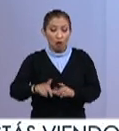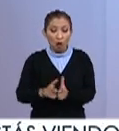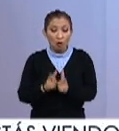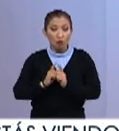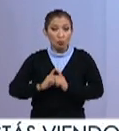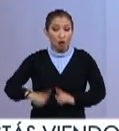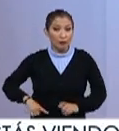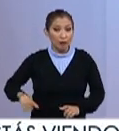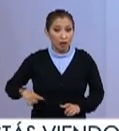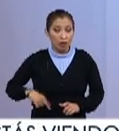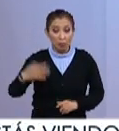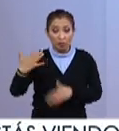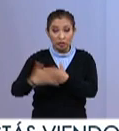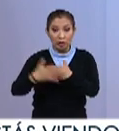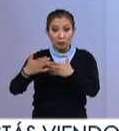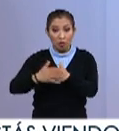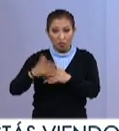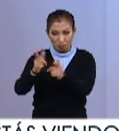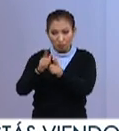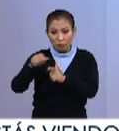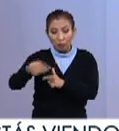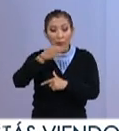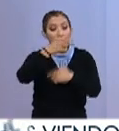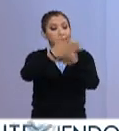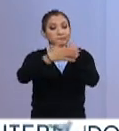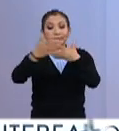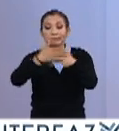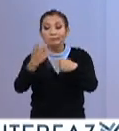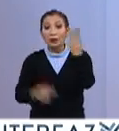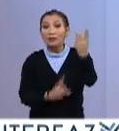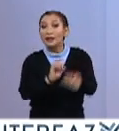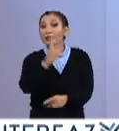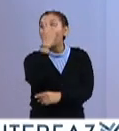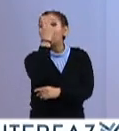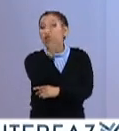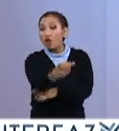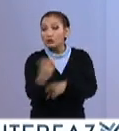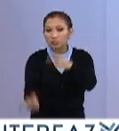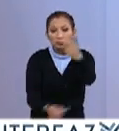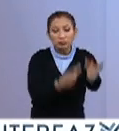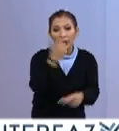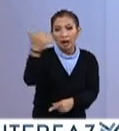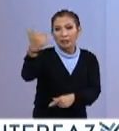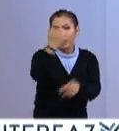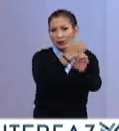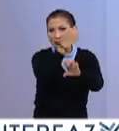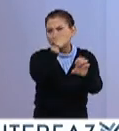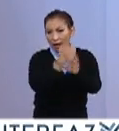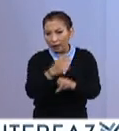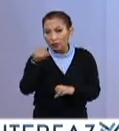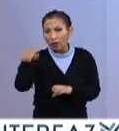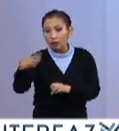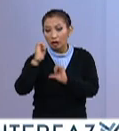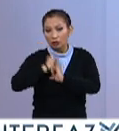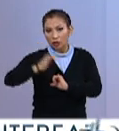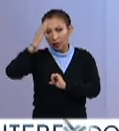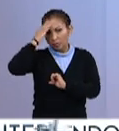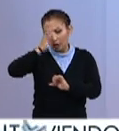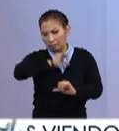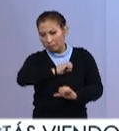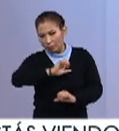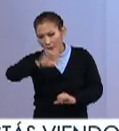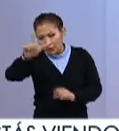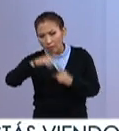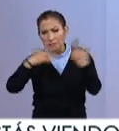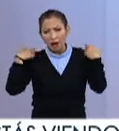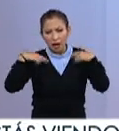la próxima administración ha convocado a una serie de foros, 32 foros, uno en cada entidad federativa, en donde autoridades,